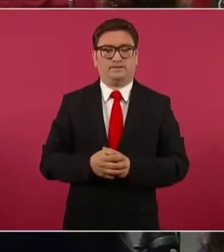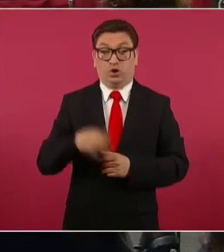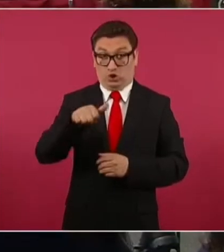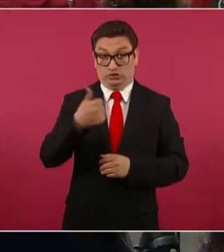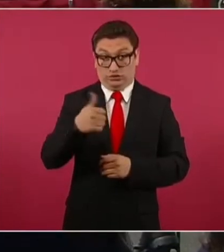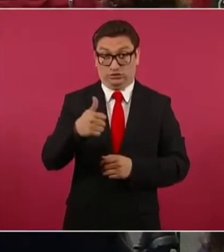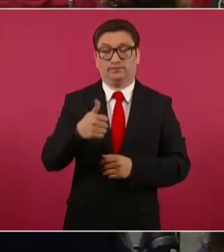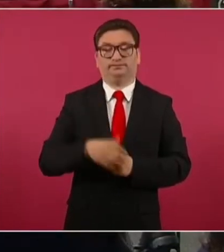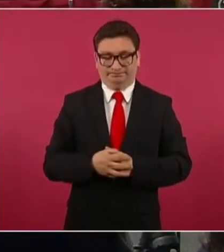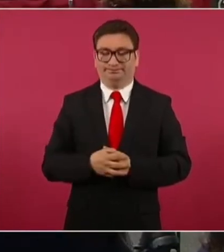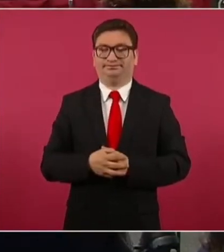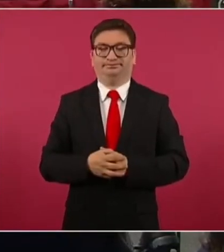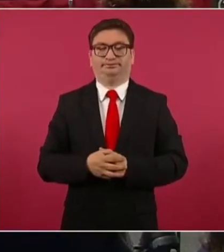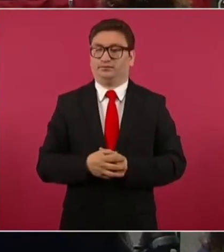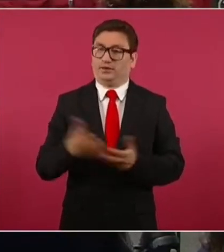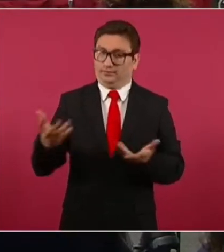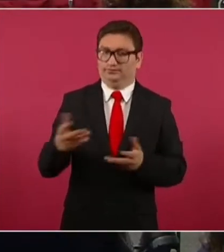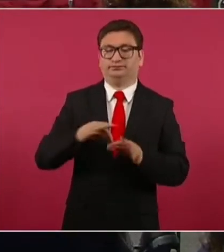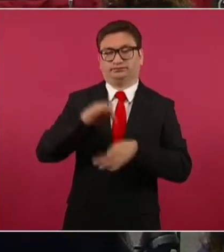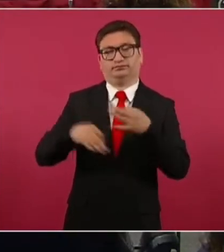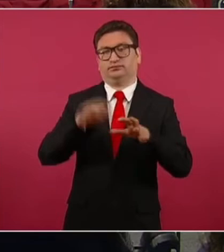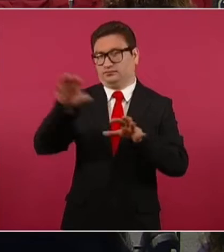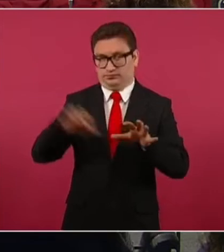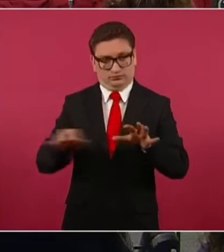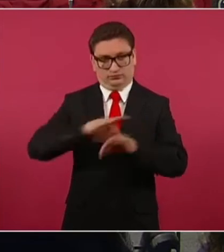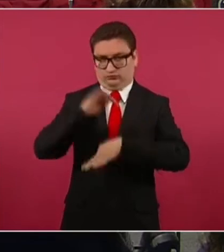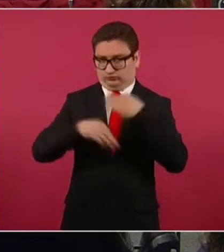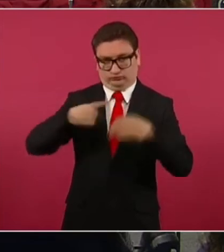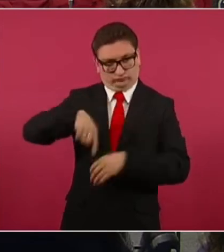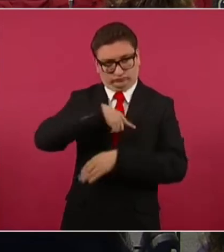11, sí, en todos estamos trabajando.